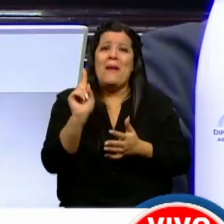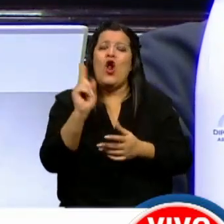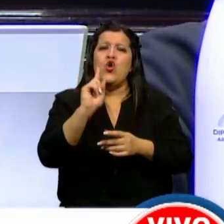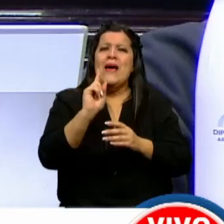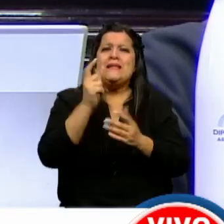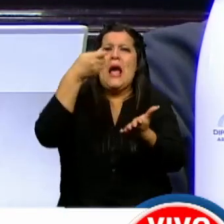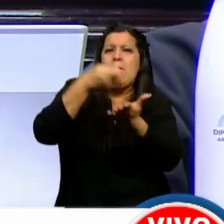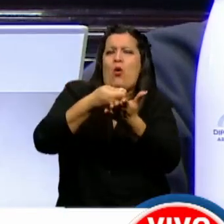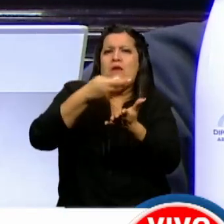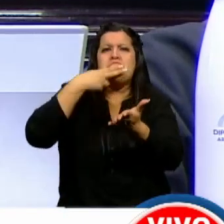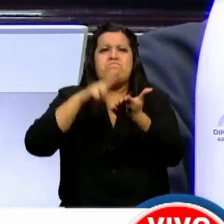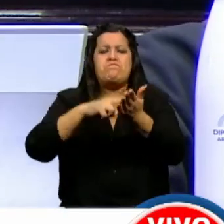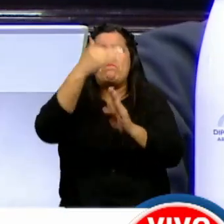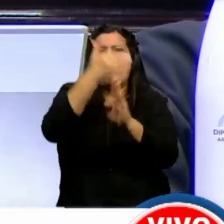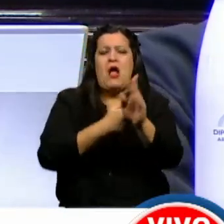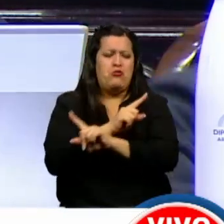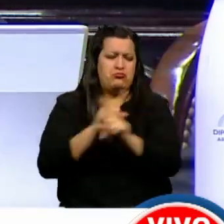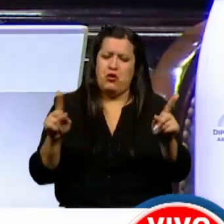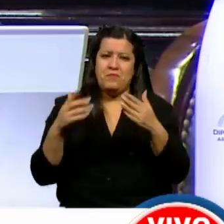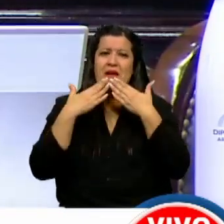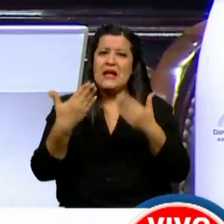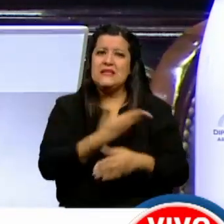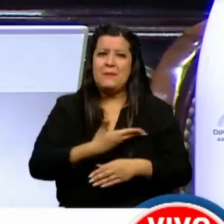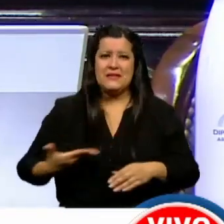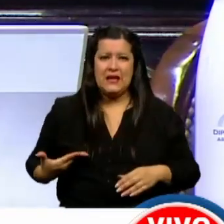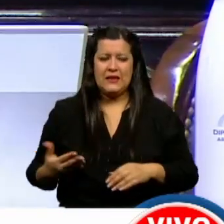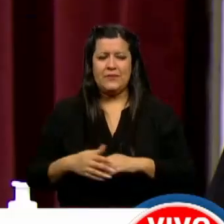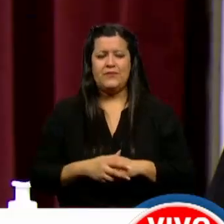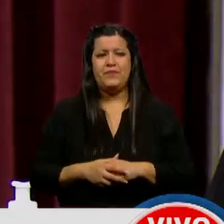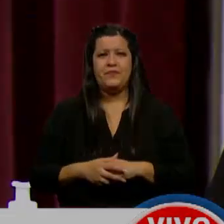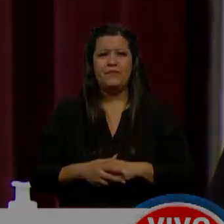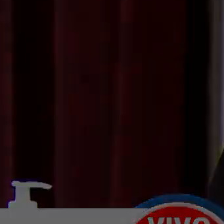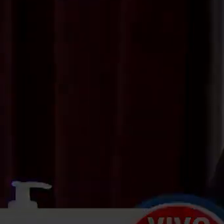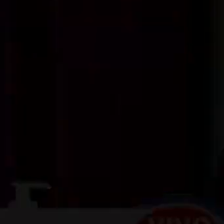tributario para esos contribuyentes. Gracias, señor presidente. Gracias, diputado Laspina.